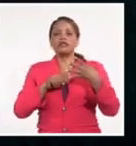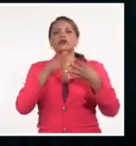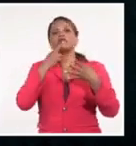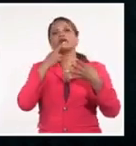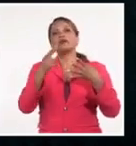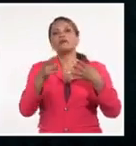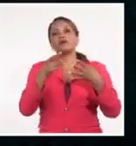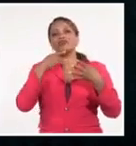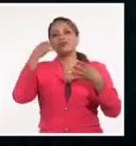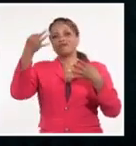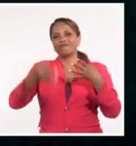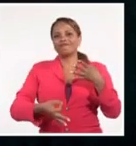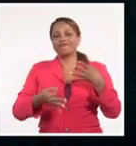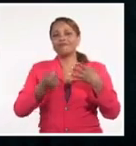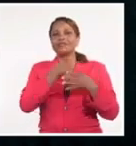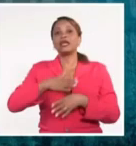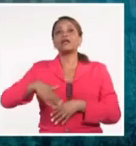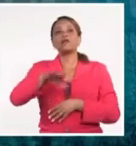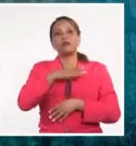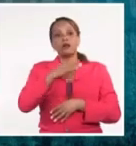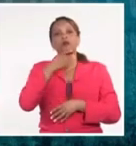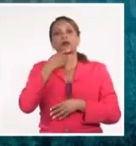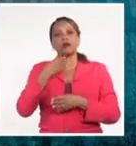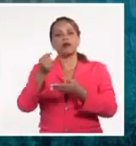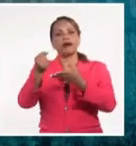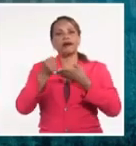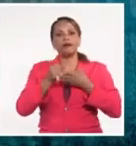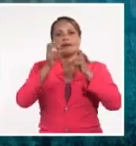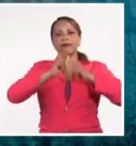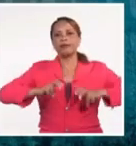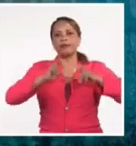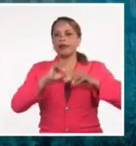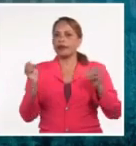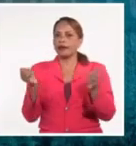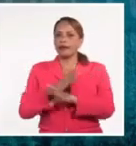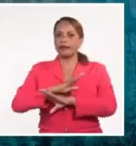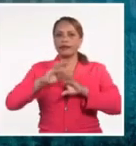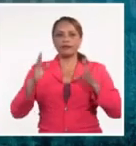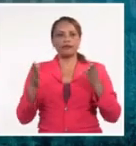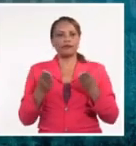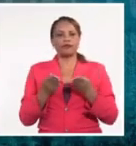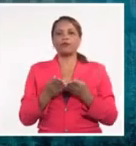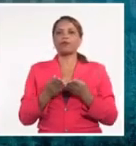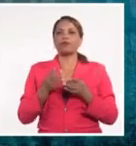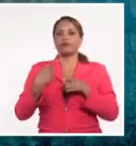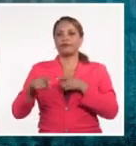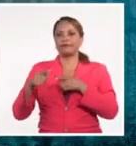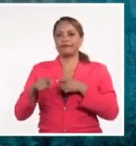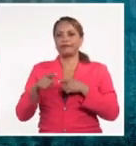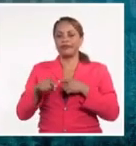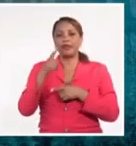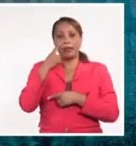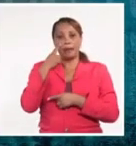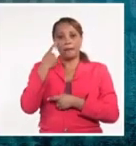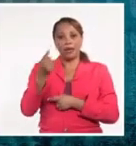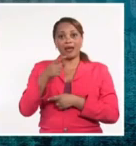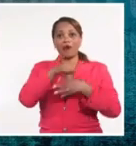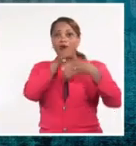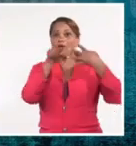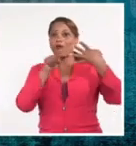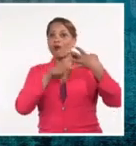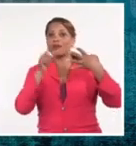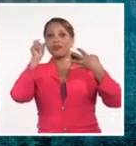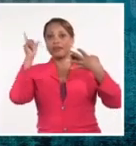respuesta. Una respuesta popular que permite la investigación y el esclarecimiento de la mayoría de los hechos. Vean ustedes, cuatro ideas, las